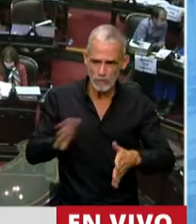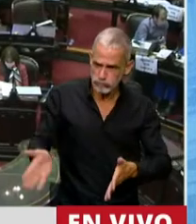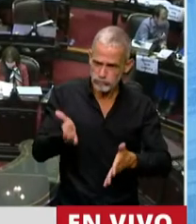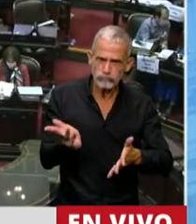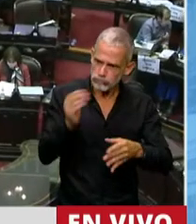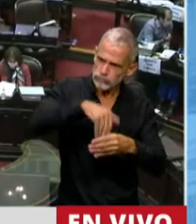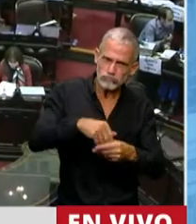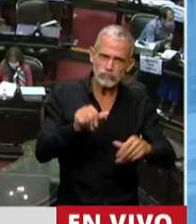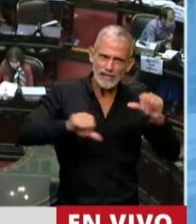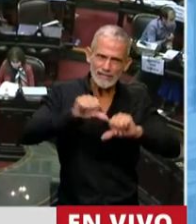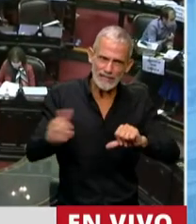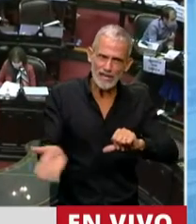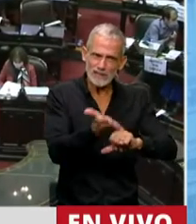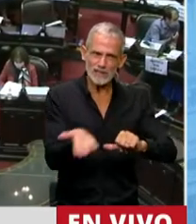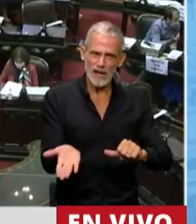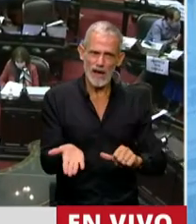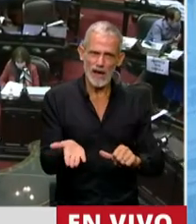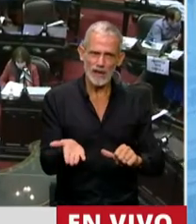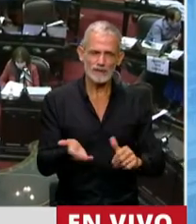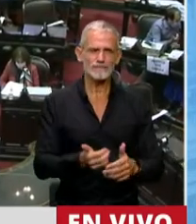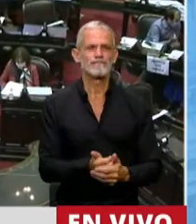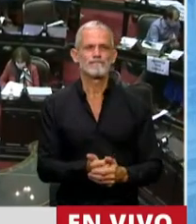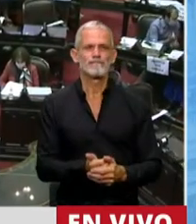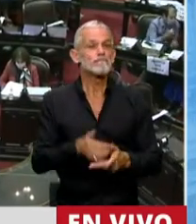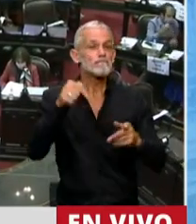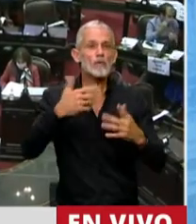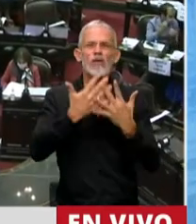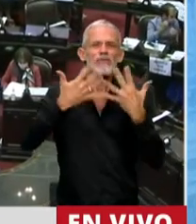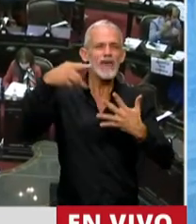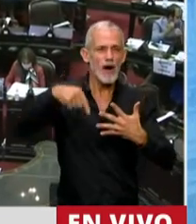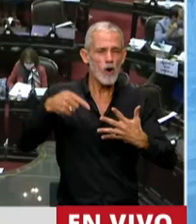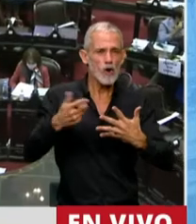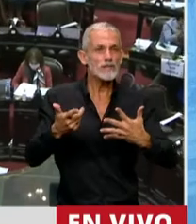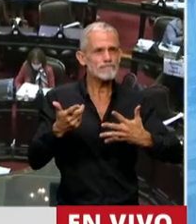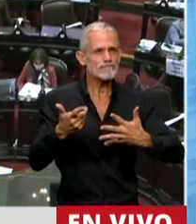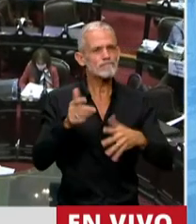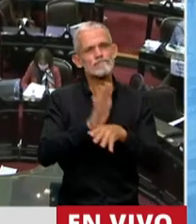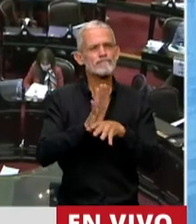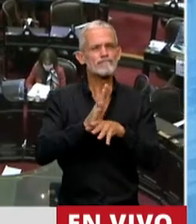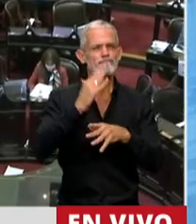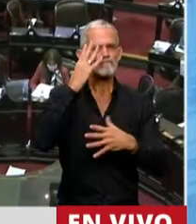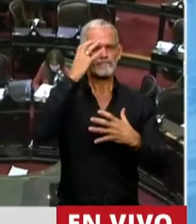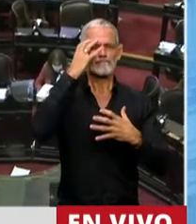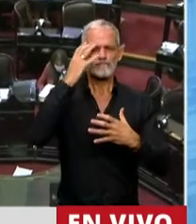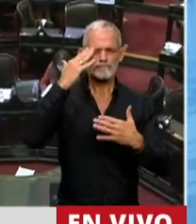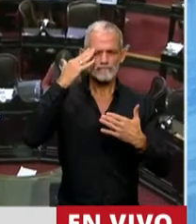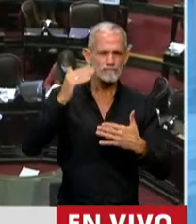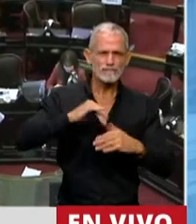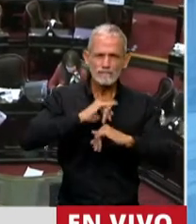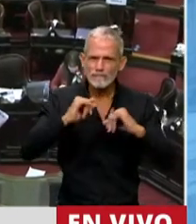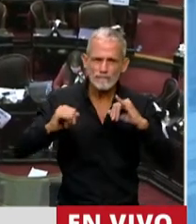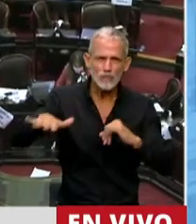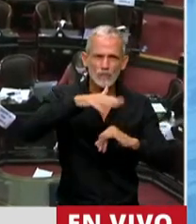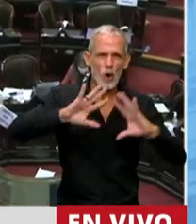el ingreso a las ciencias. Este día es un recordatorio de que las mujeres y las